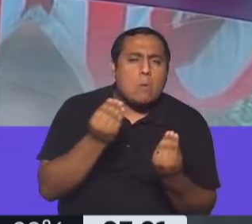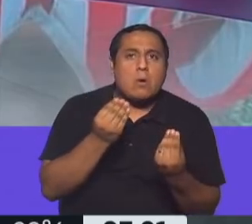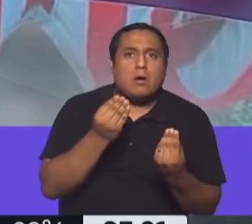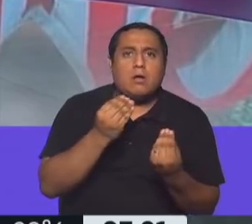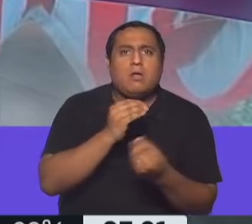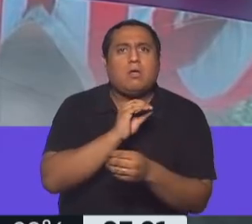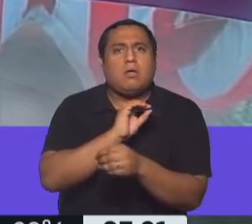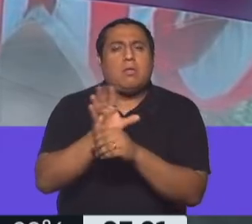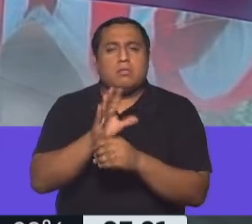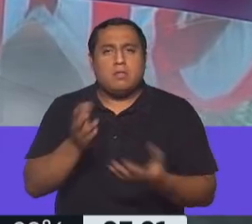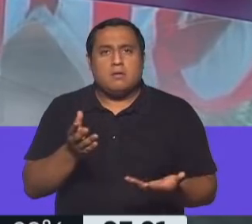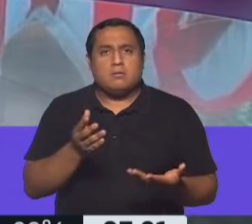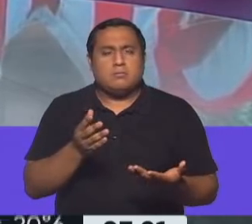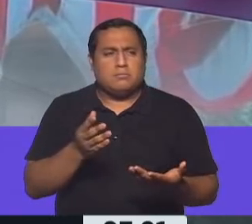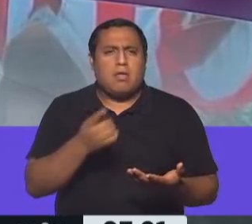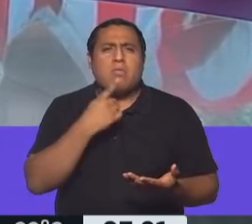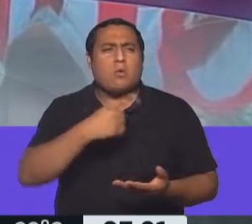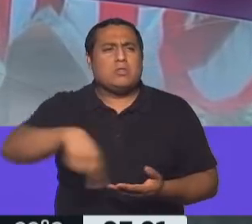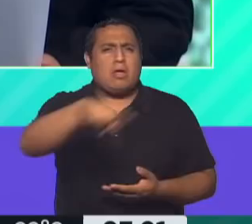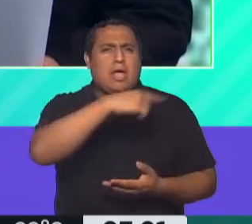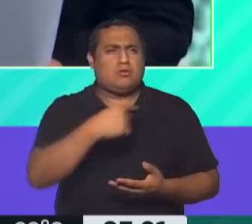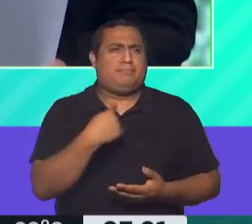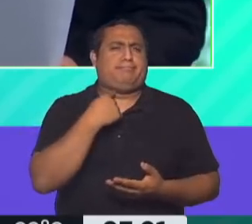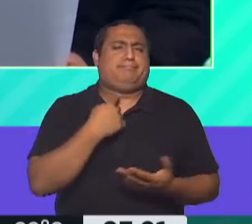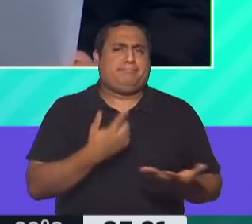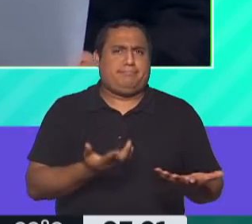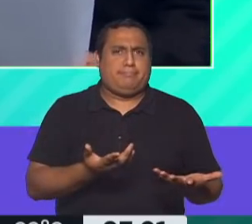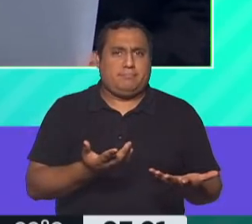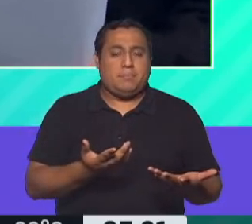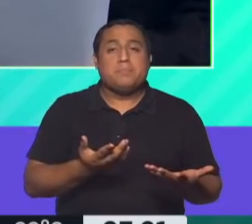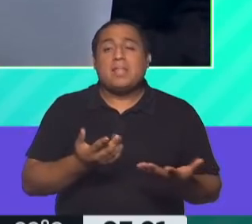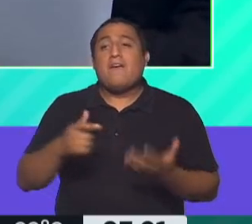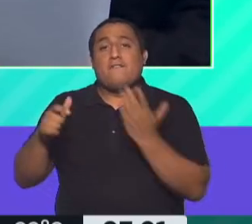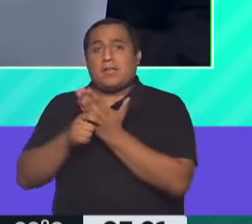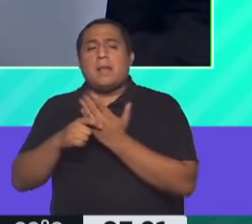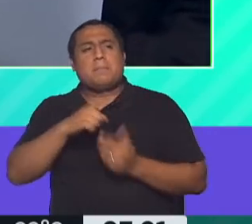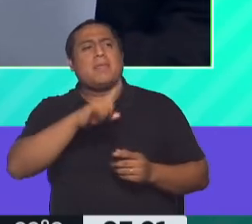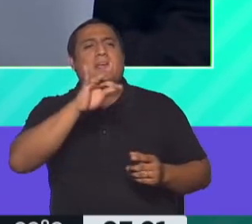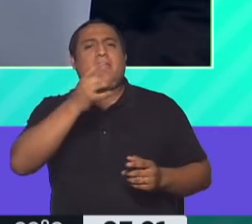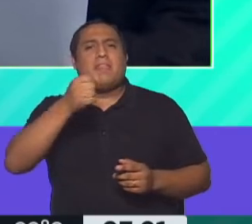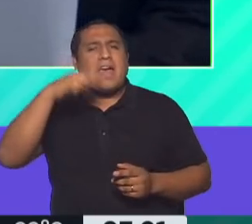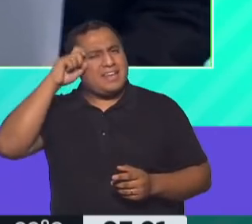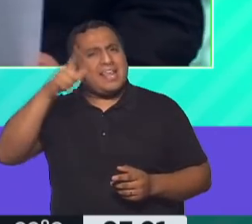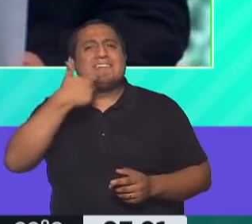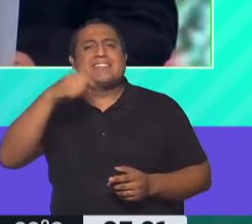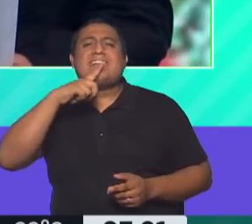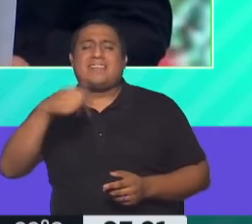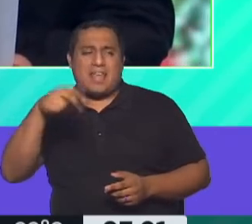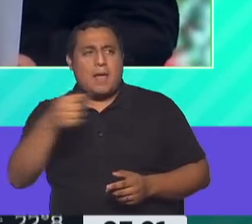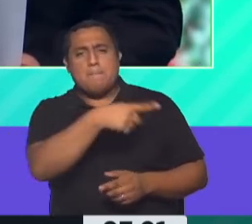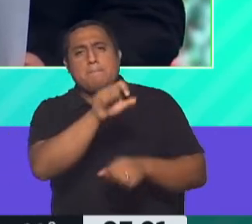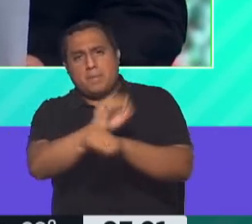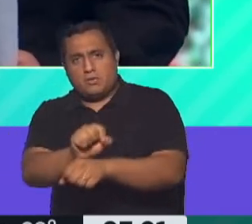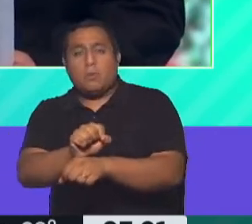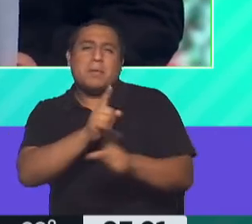conoce ayer y ayer mismo los fiscales piden la detención de Daniel Santana, uno de los comisarios, y de